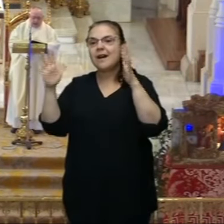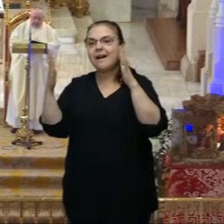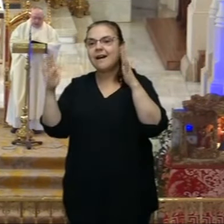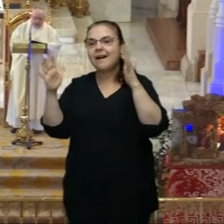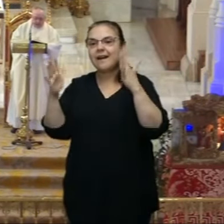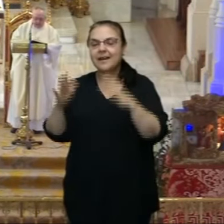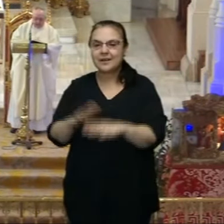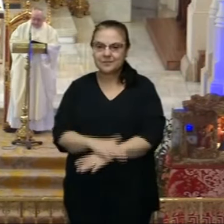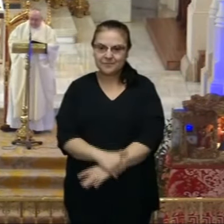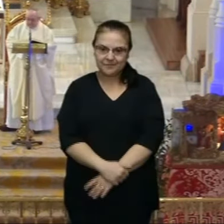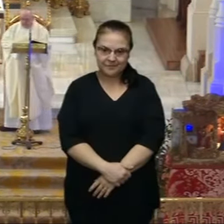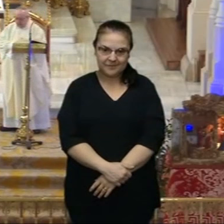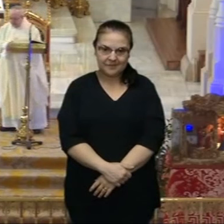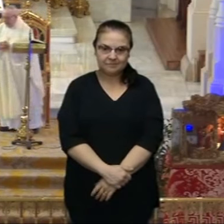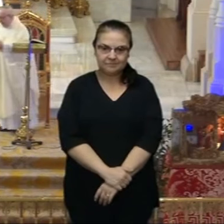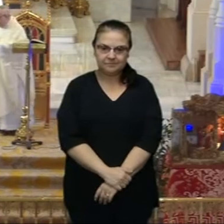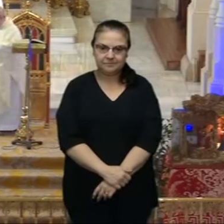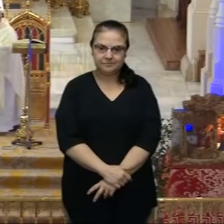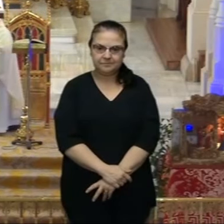aleluya.